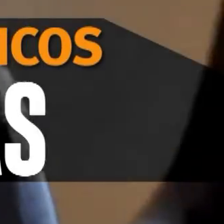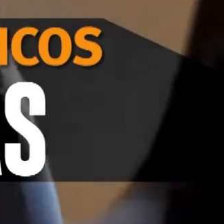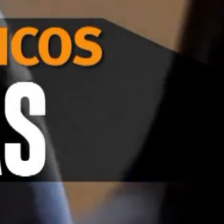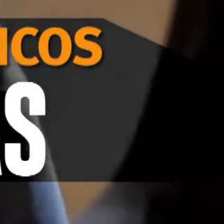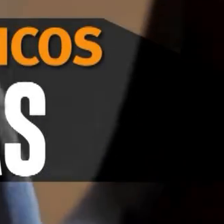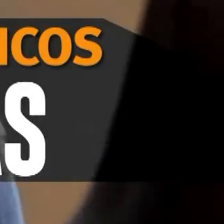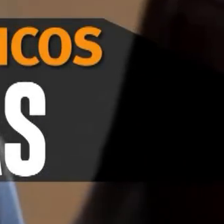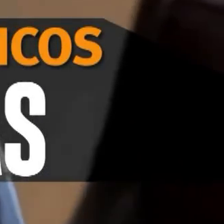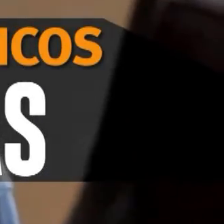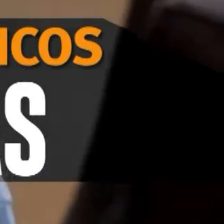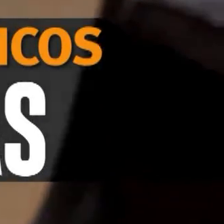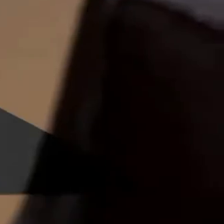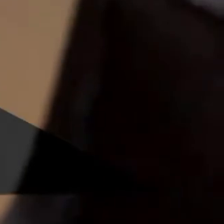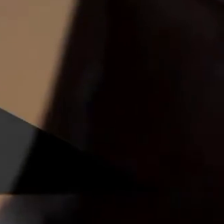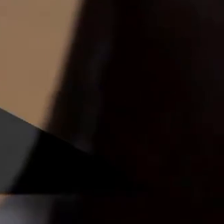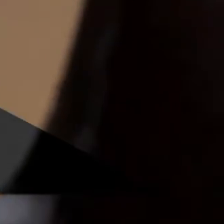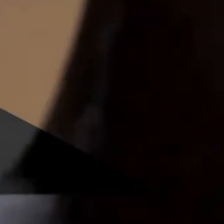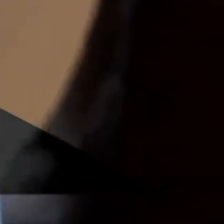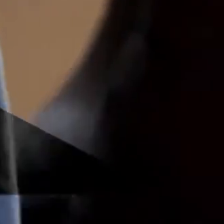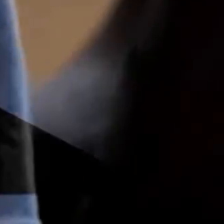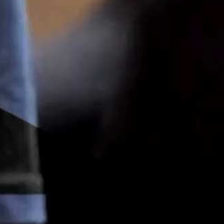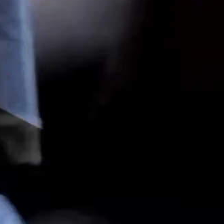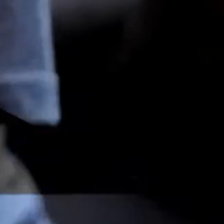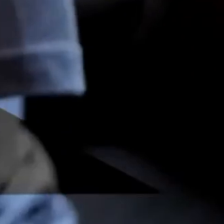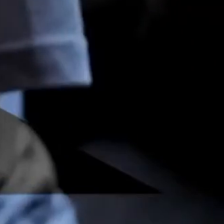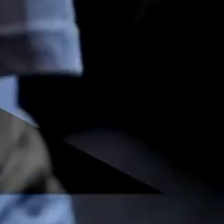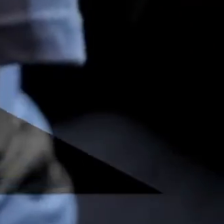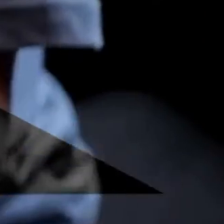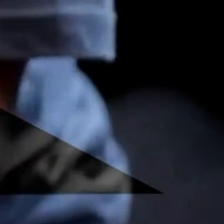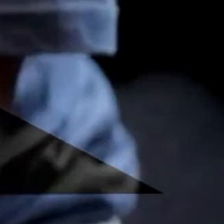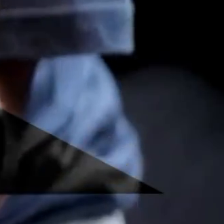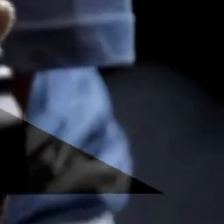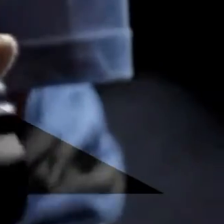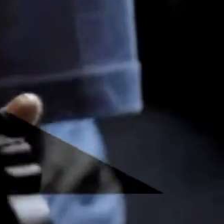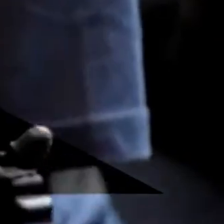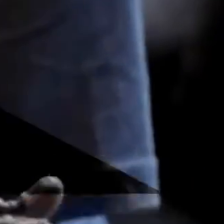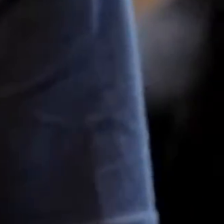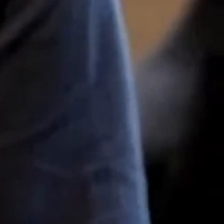tanto. Los ríos corren para abajo como mi canto.